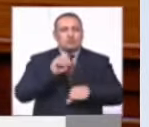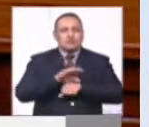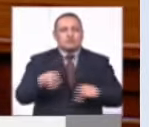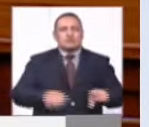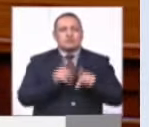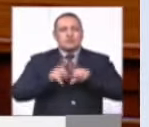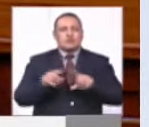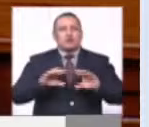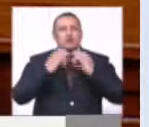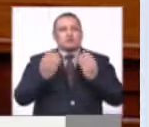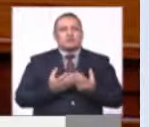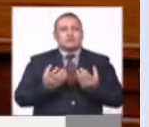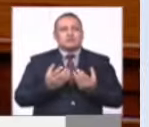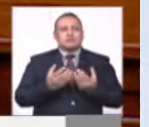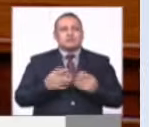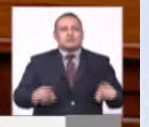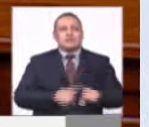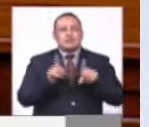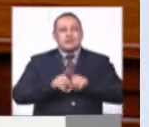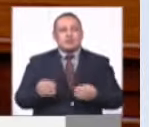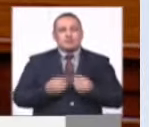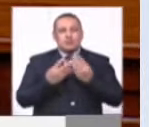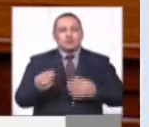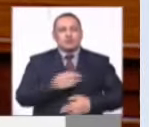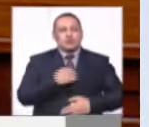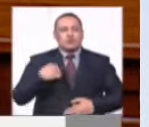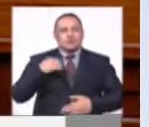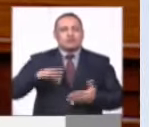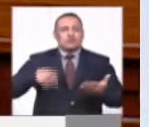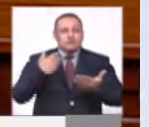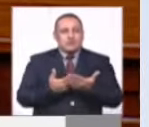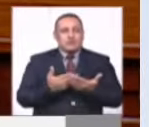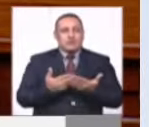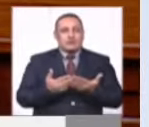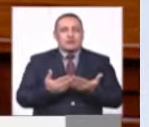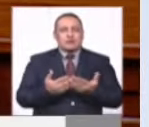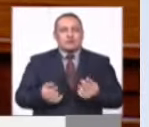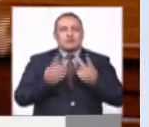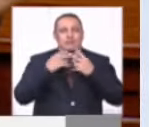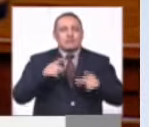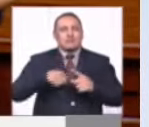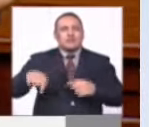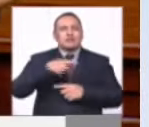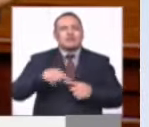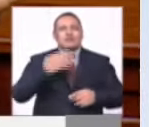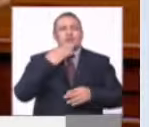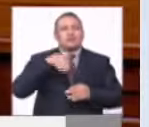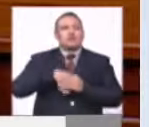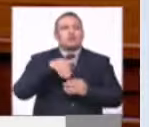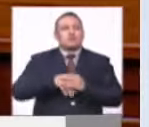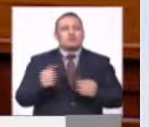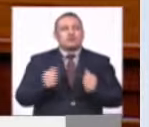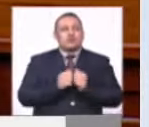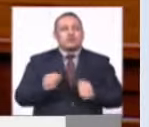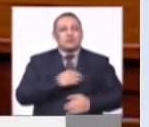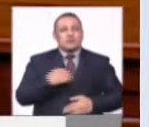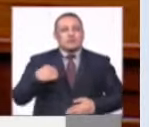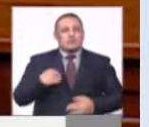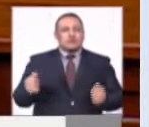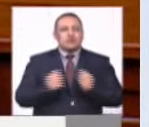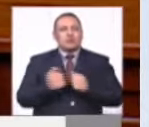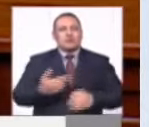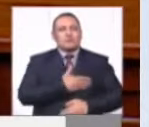todos los colegas congresistas, porque los ministros vienen. ¿A ellos quién los elige? El Premier y